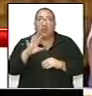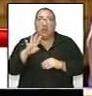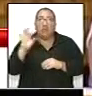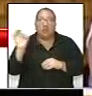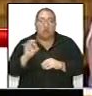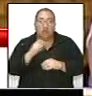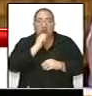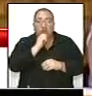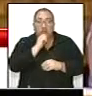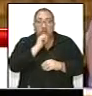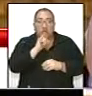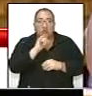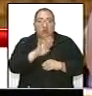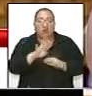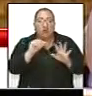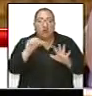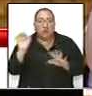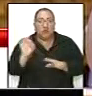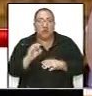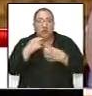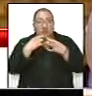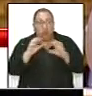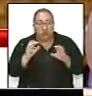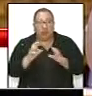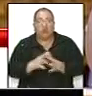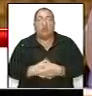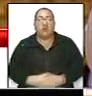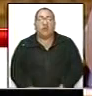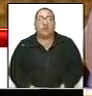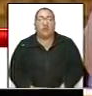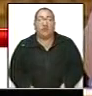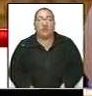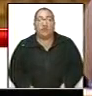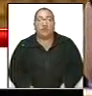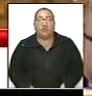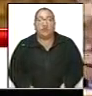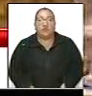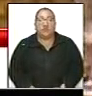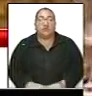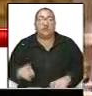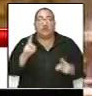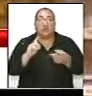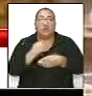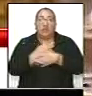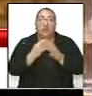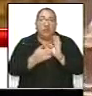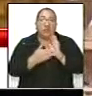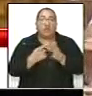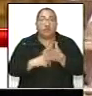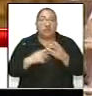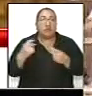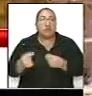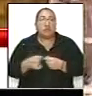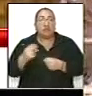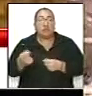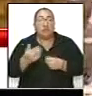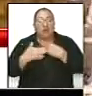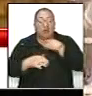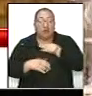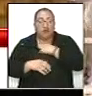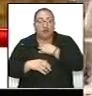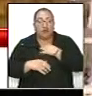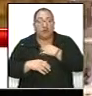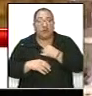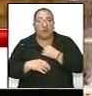54% son privadas y 46% son públicas, lo que de alguna manera refleja que el ritmo de licenciamiento de las públicas ha